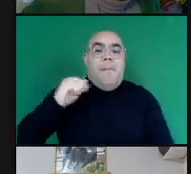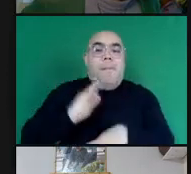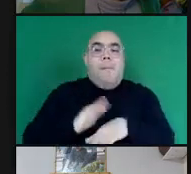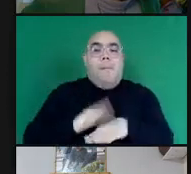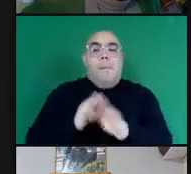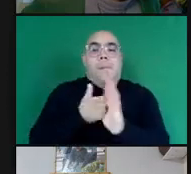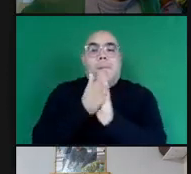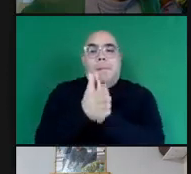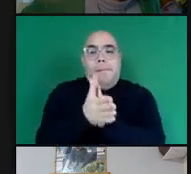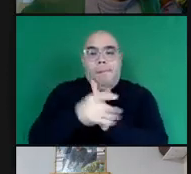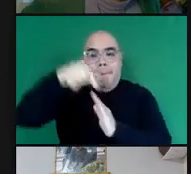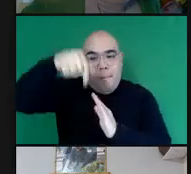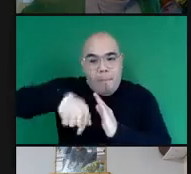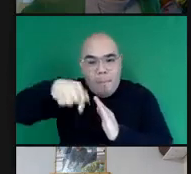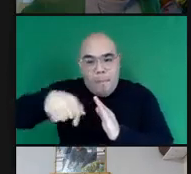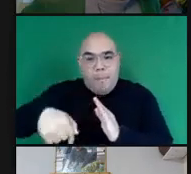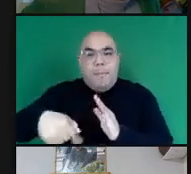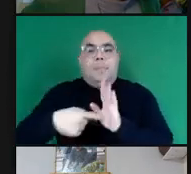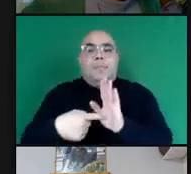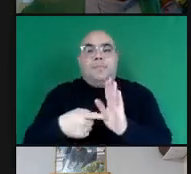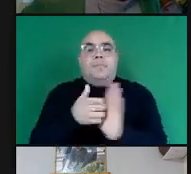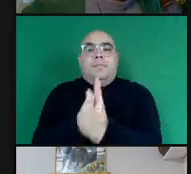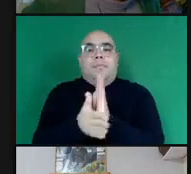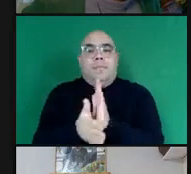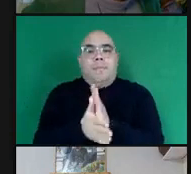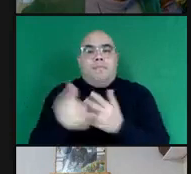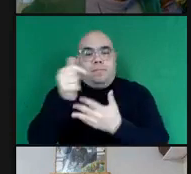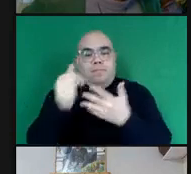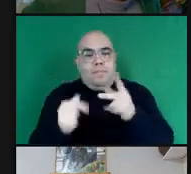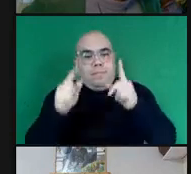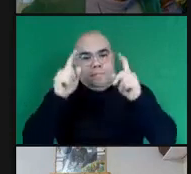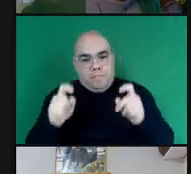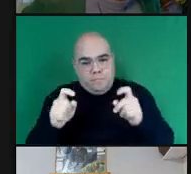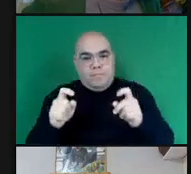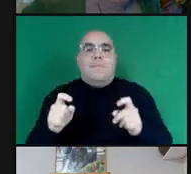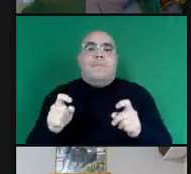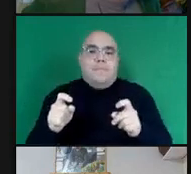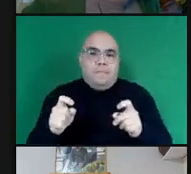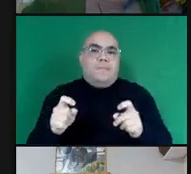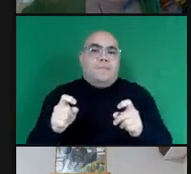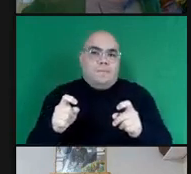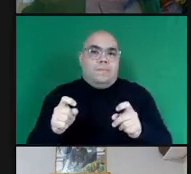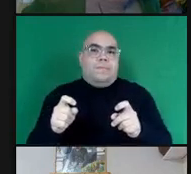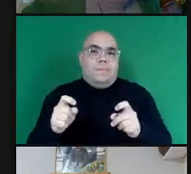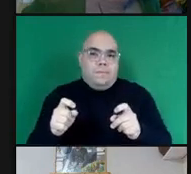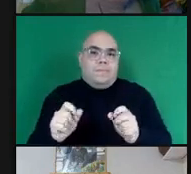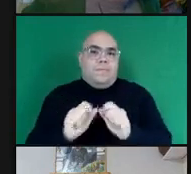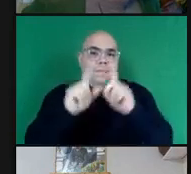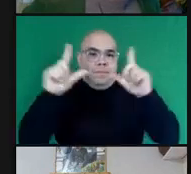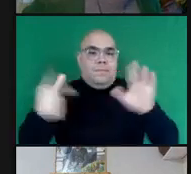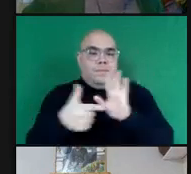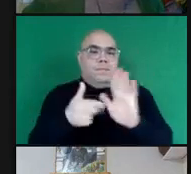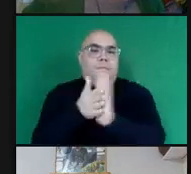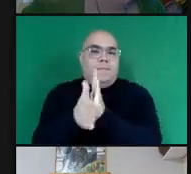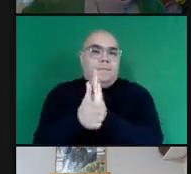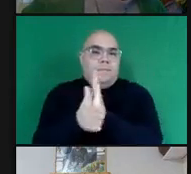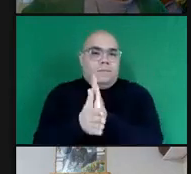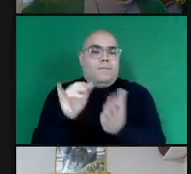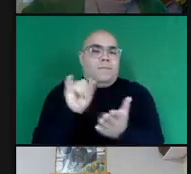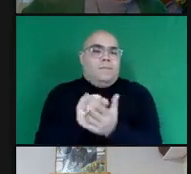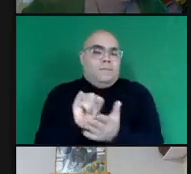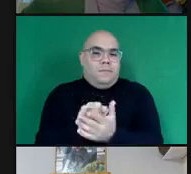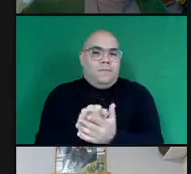seleccionar abajo donde dice presentar, seleccionar las diapositivas. Ok,